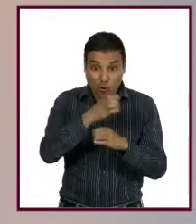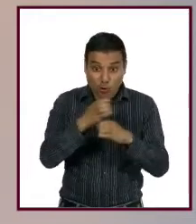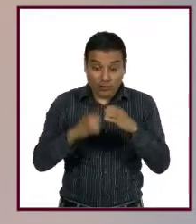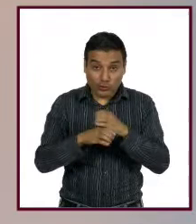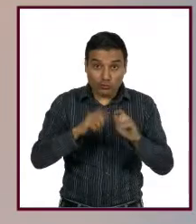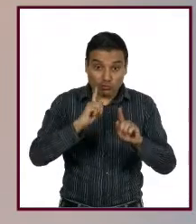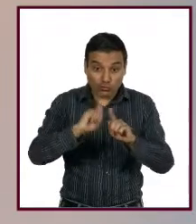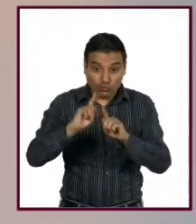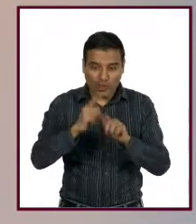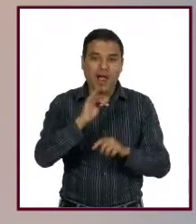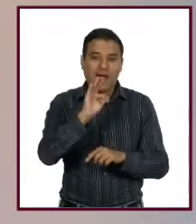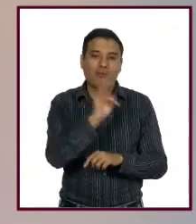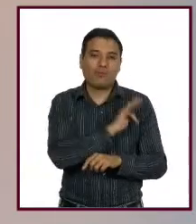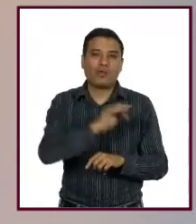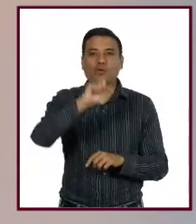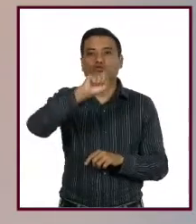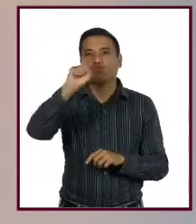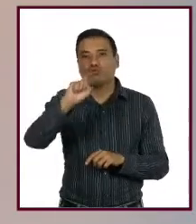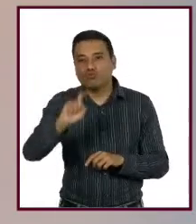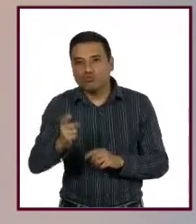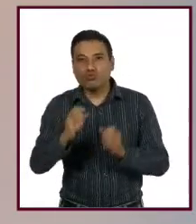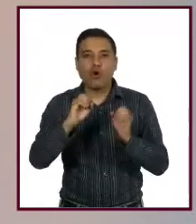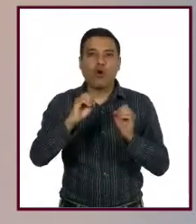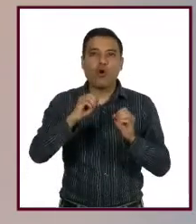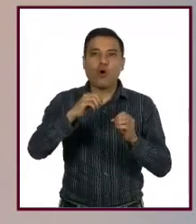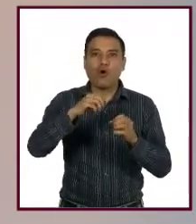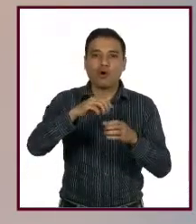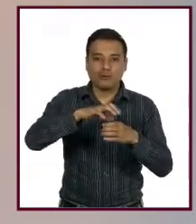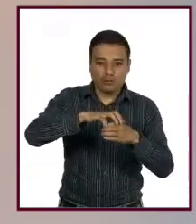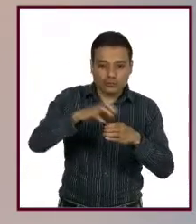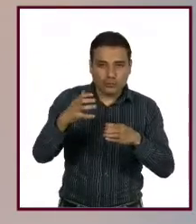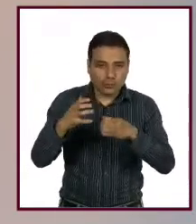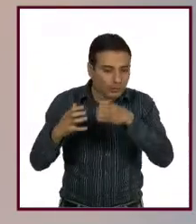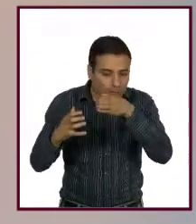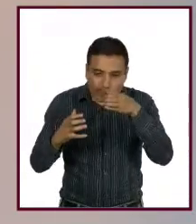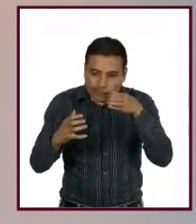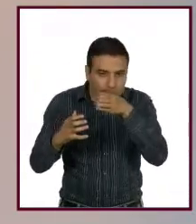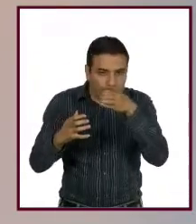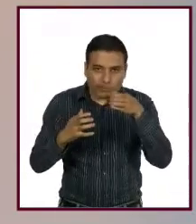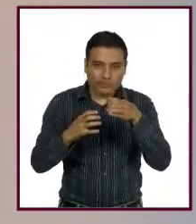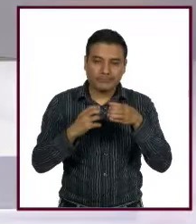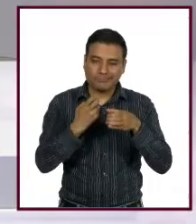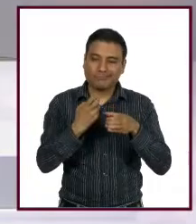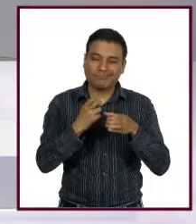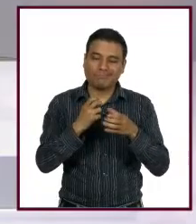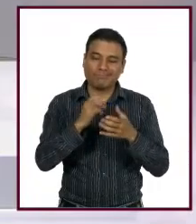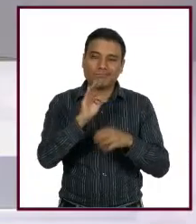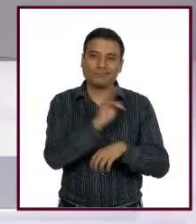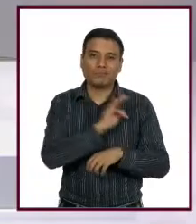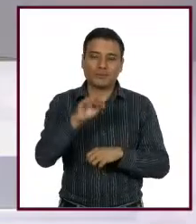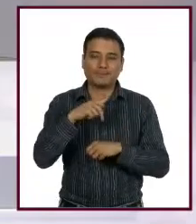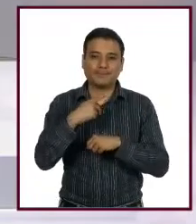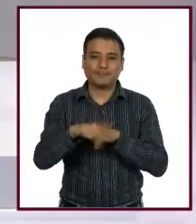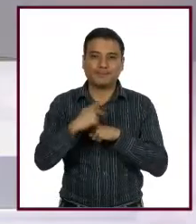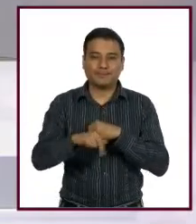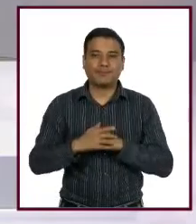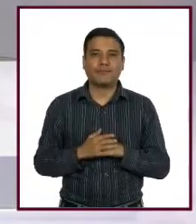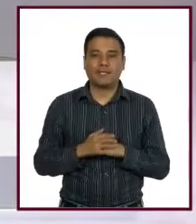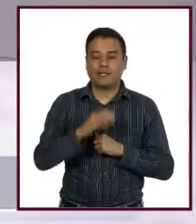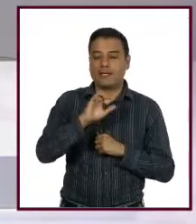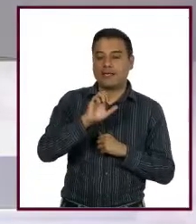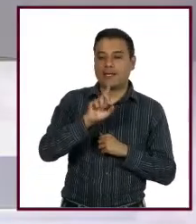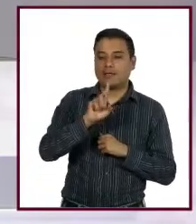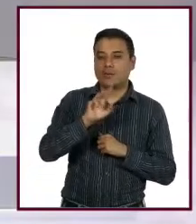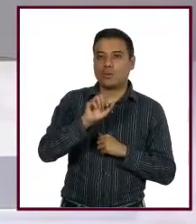ser proclives al uso o al abuso de este tipo de sustancias. Edward Mon